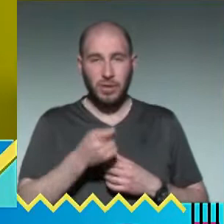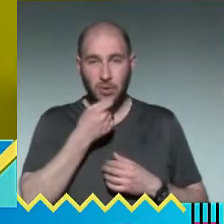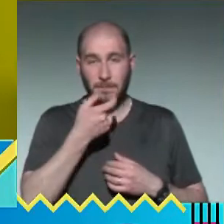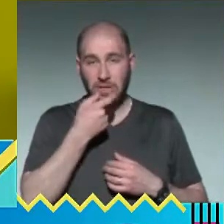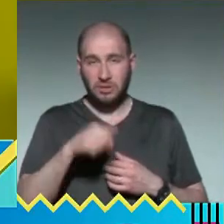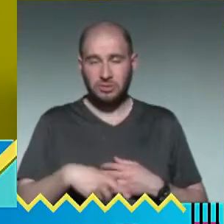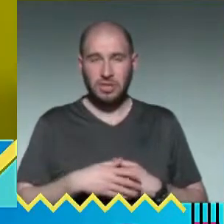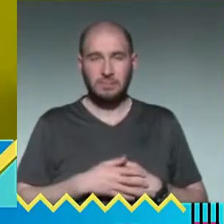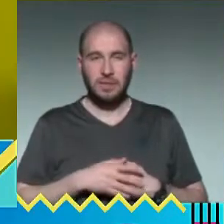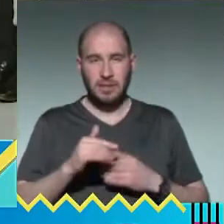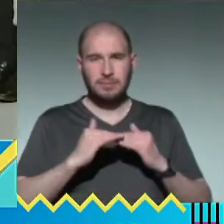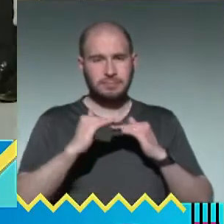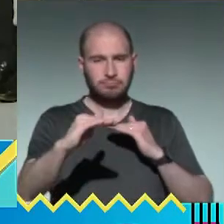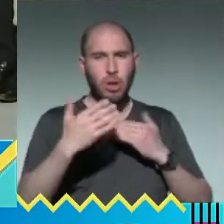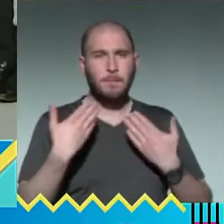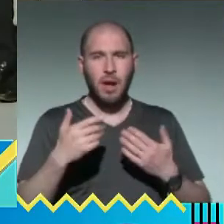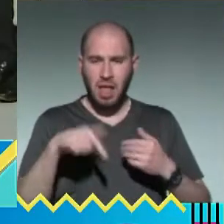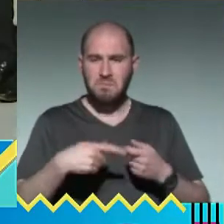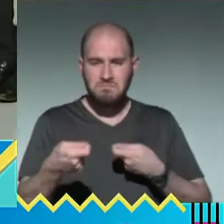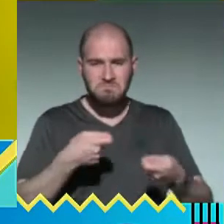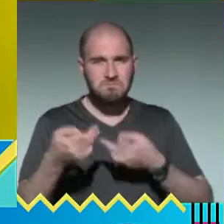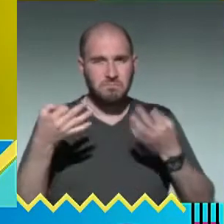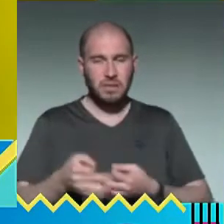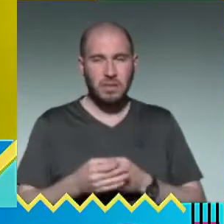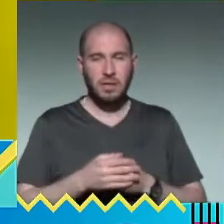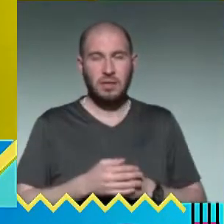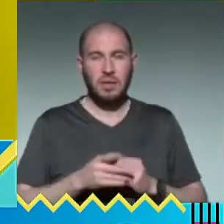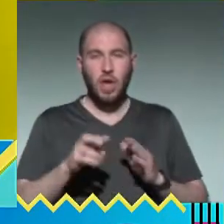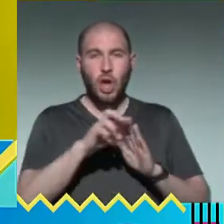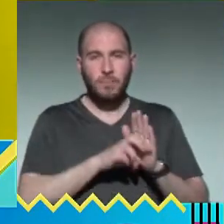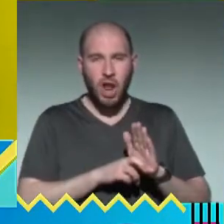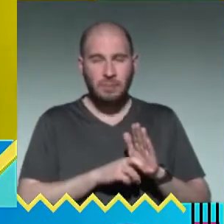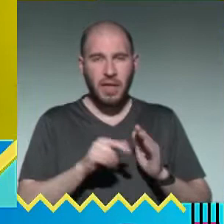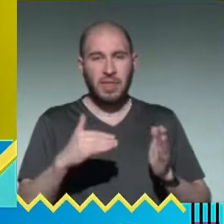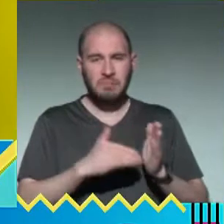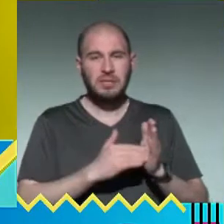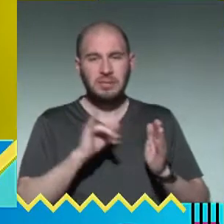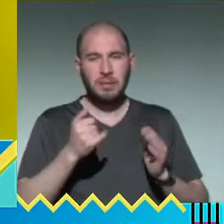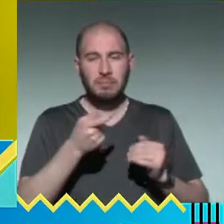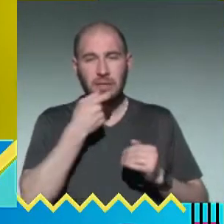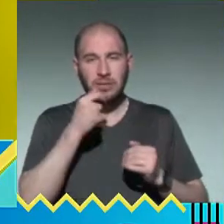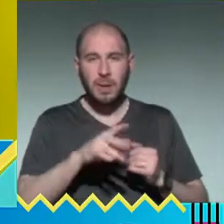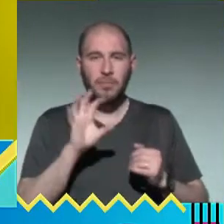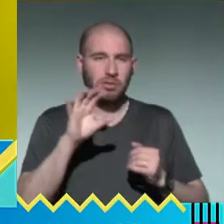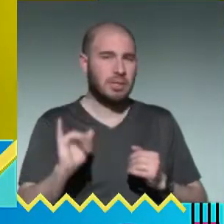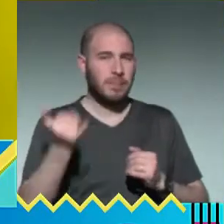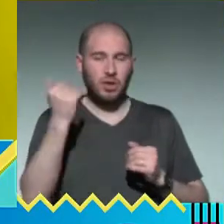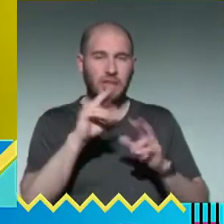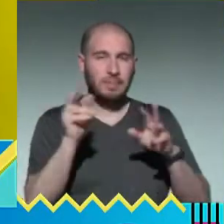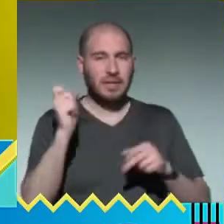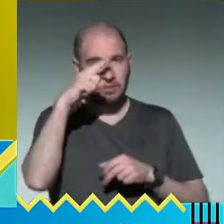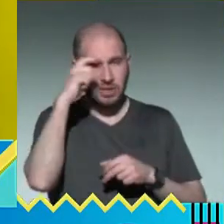Mendoza, es sostenible, está bien manejada, el programa ha sido acorde, Mendoza es una de las mejores provincias a nivel